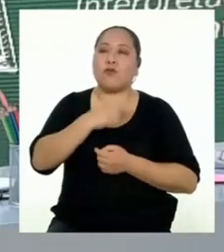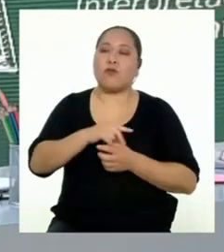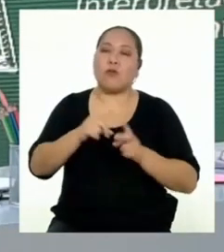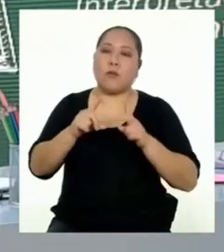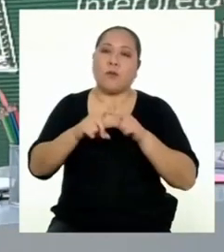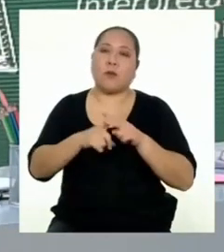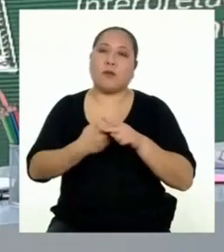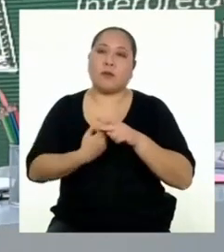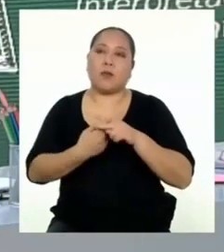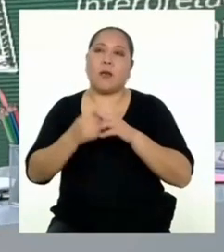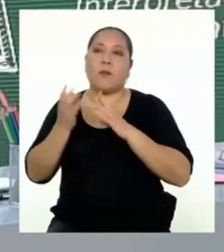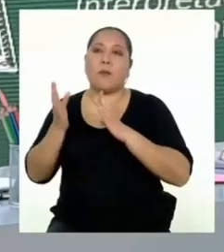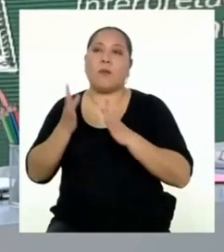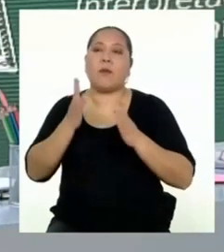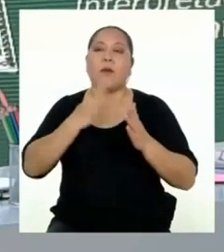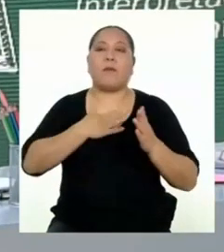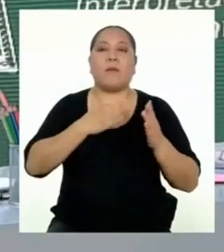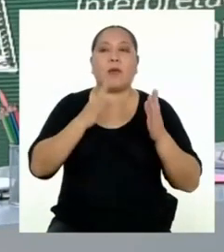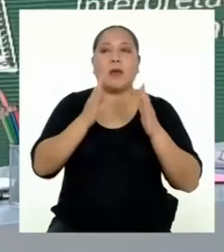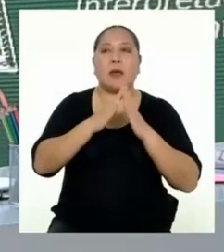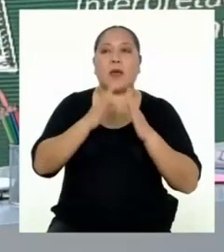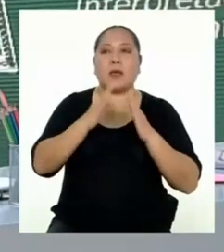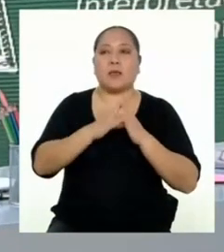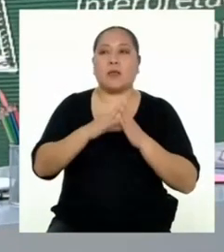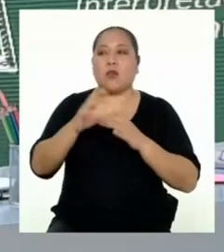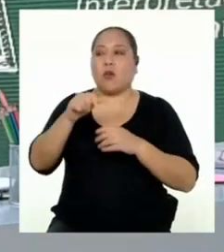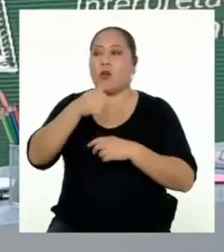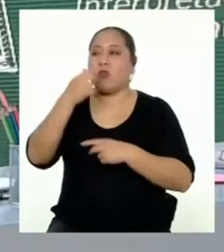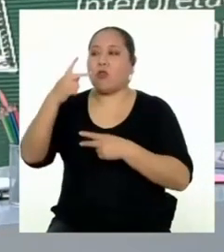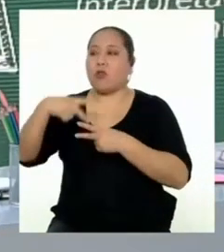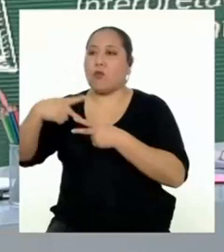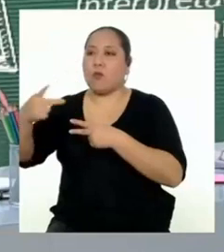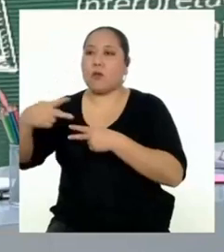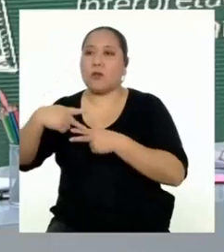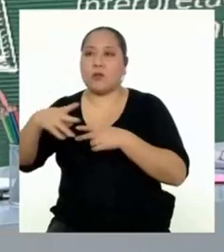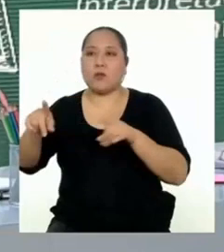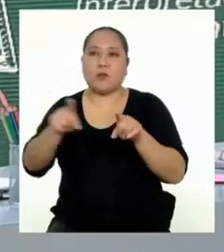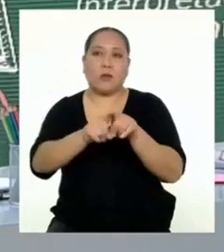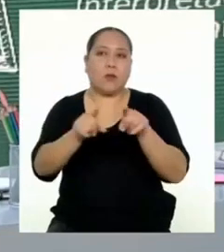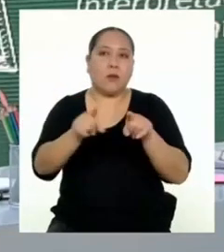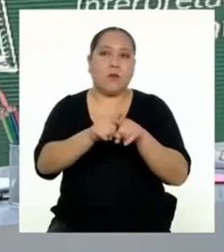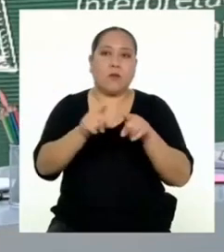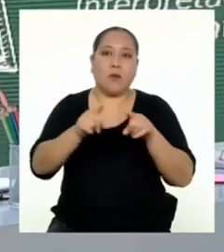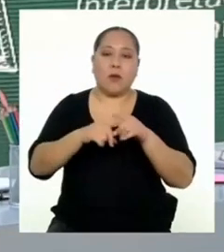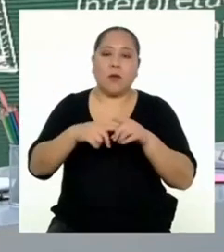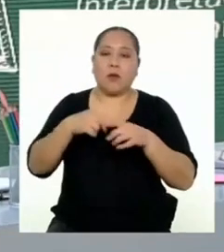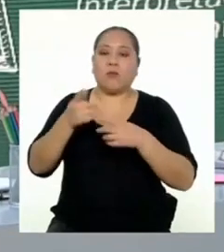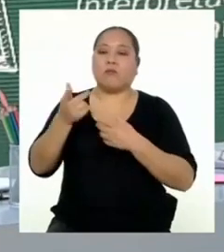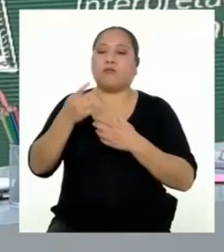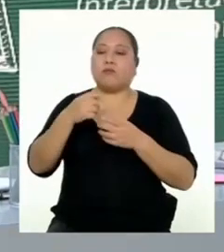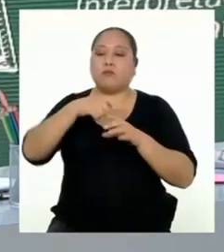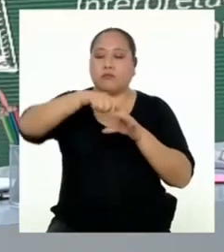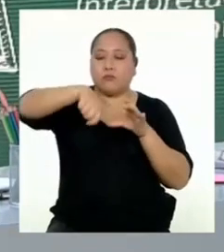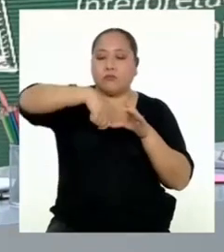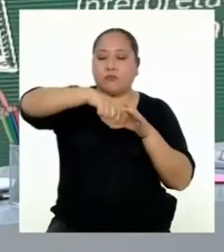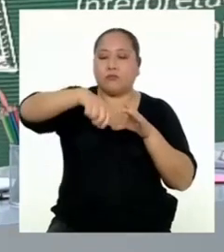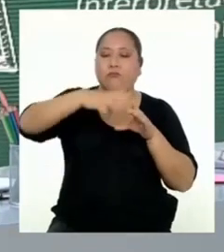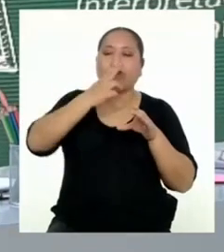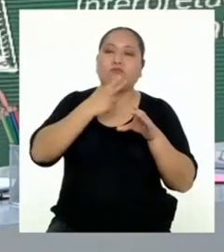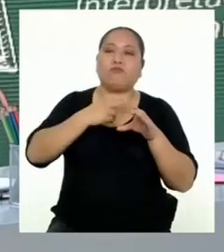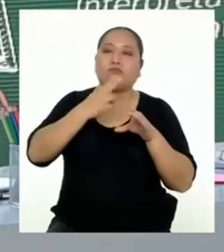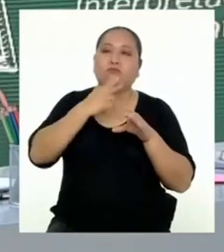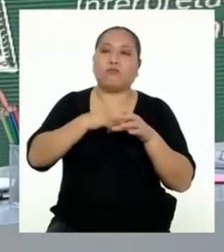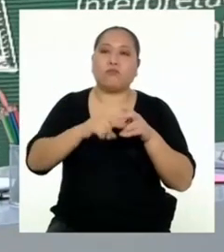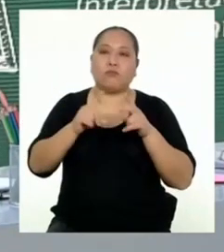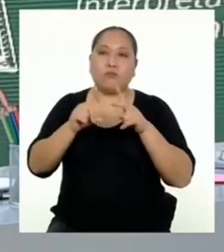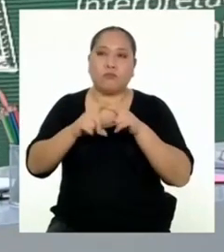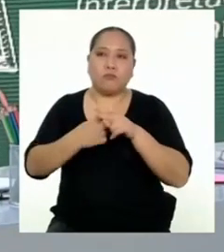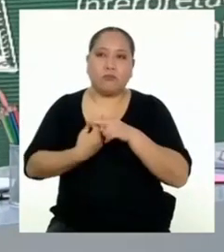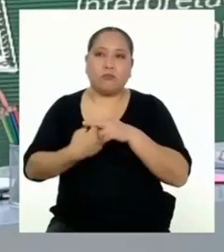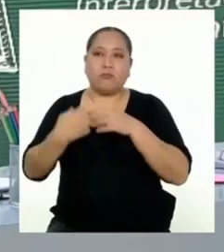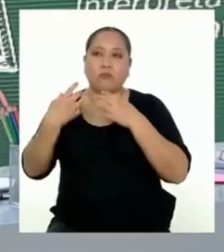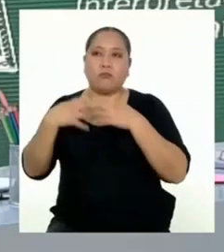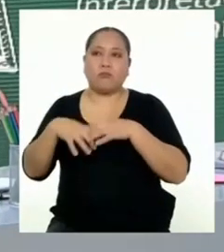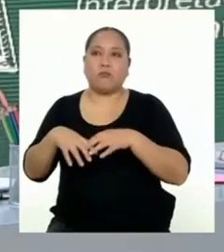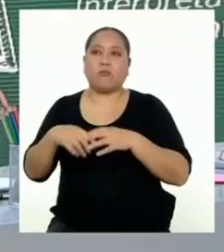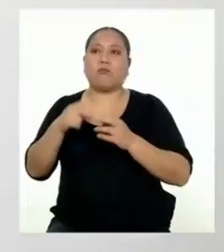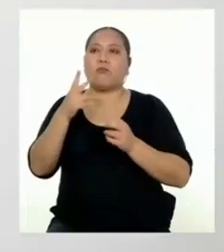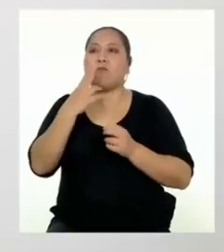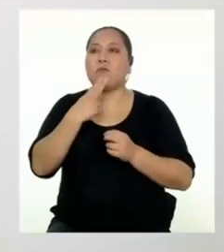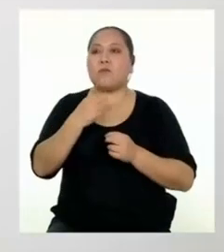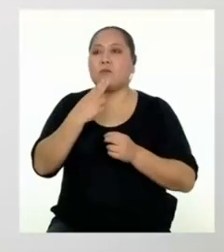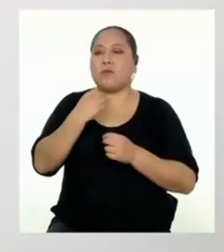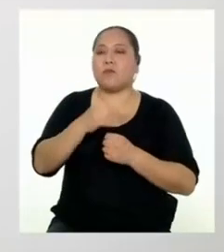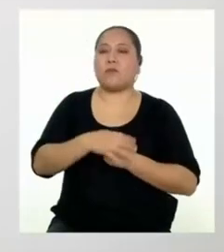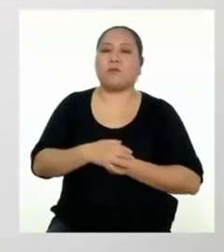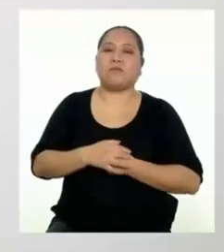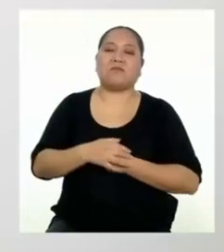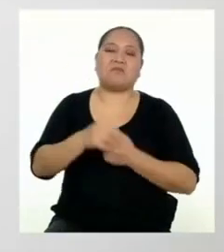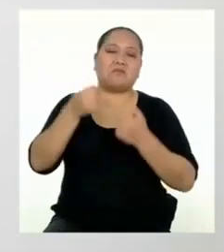que comencé a prepararlos en casa. Otros vecinos del condominio también se dedicaron a la repostería e incluso iniciaron su negocio de